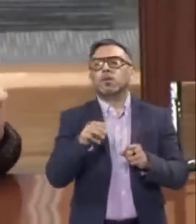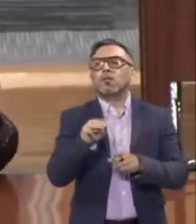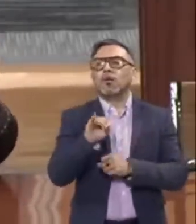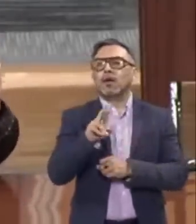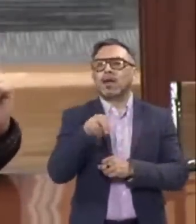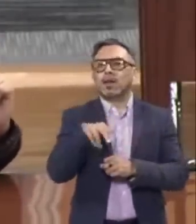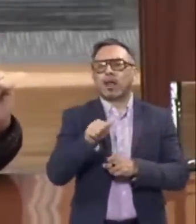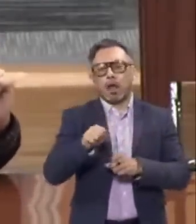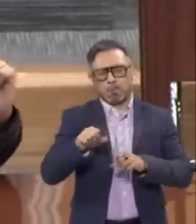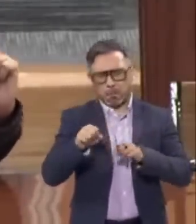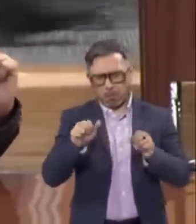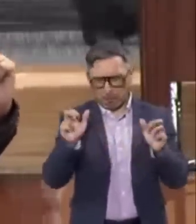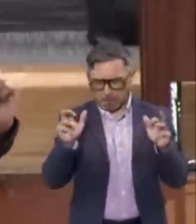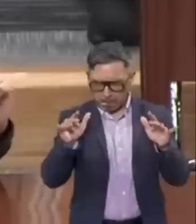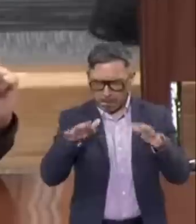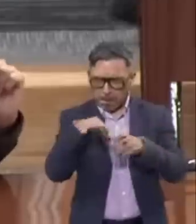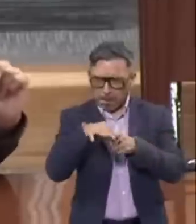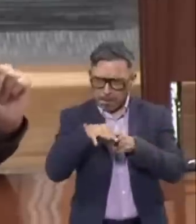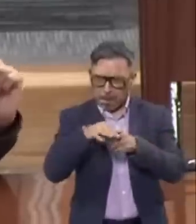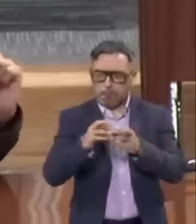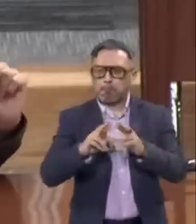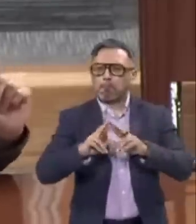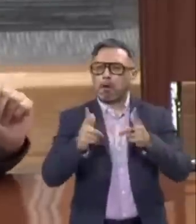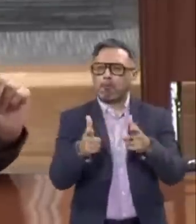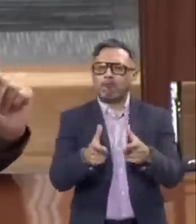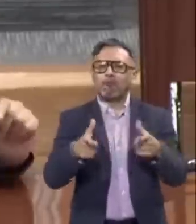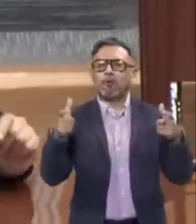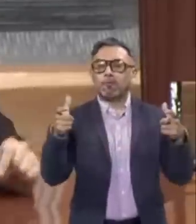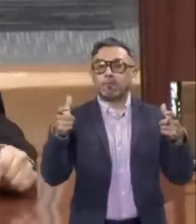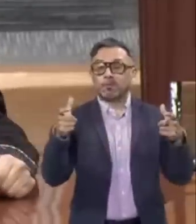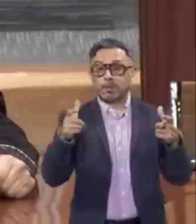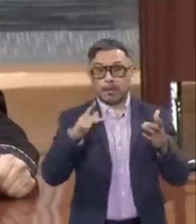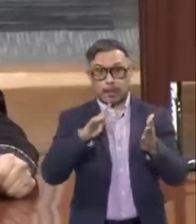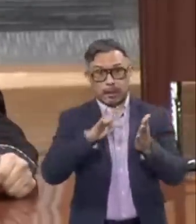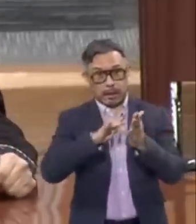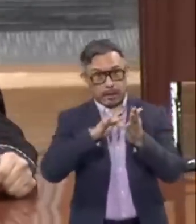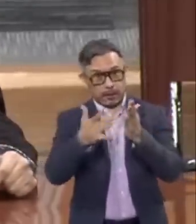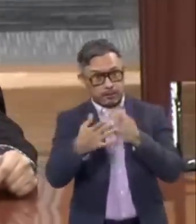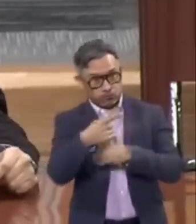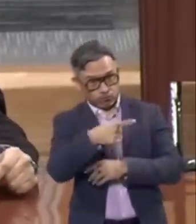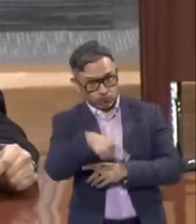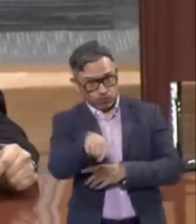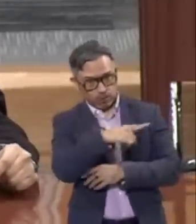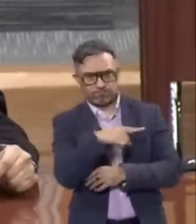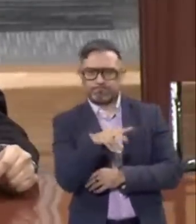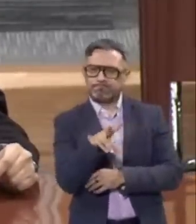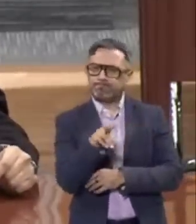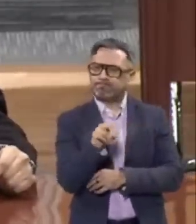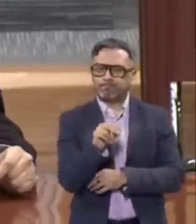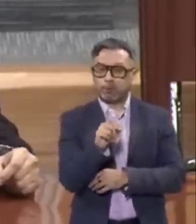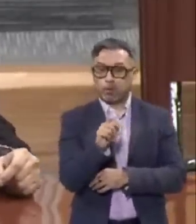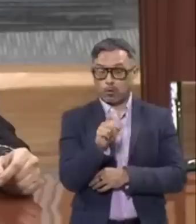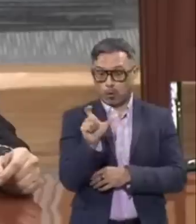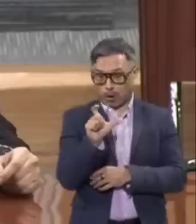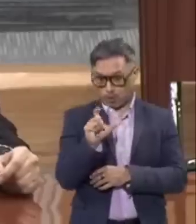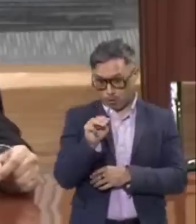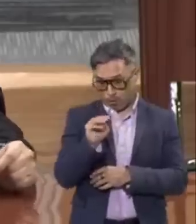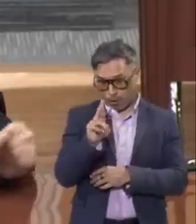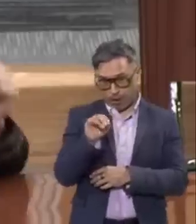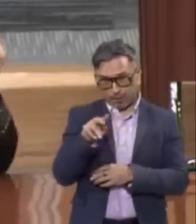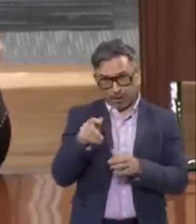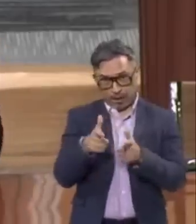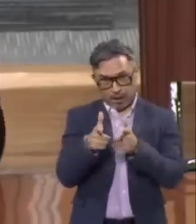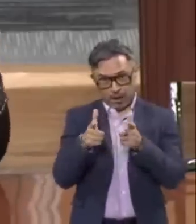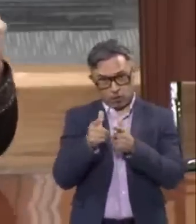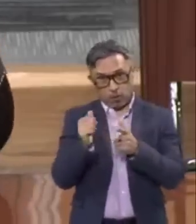arrasó en las urnas. Y no fue gracias a ustedes. Una vez que llega Morena al gobierno